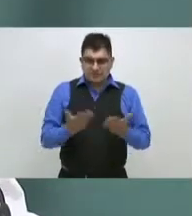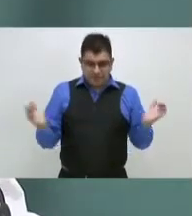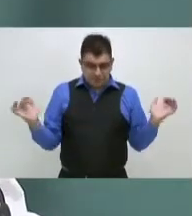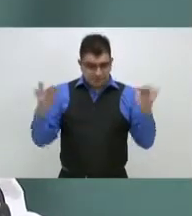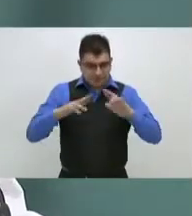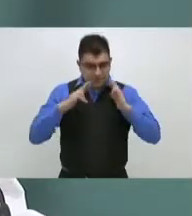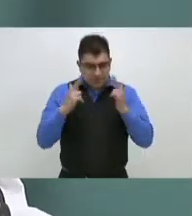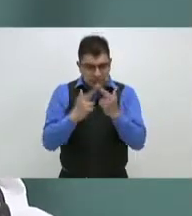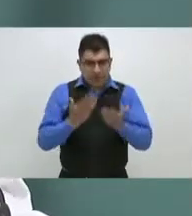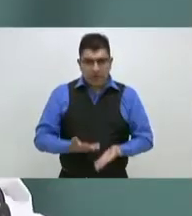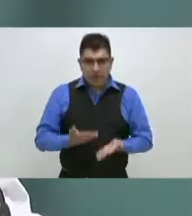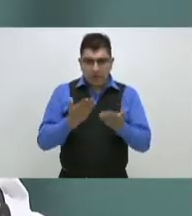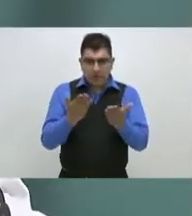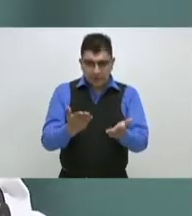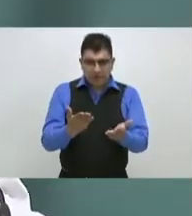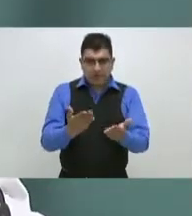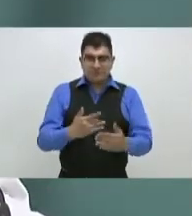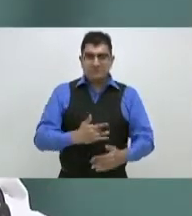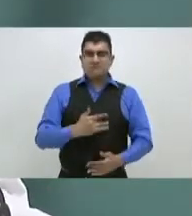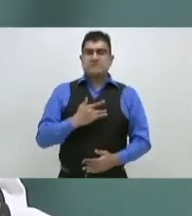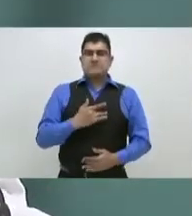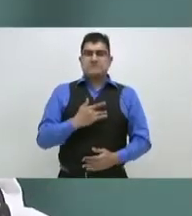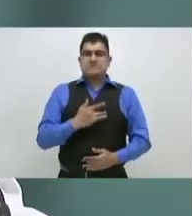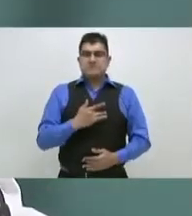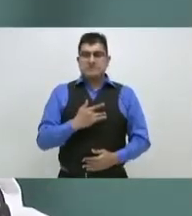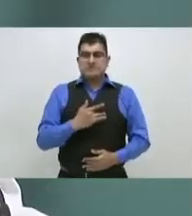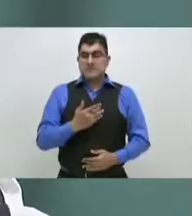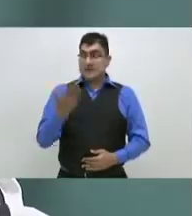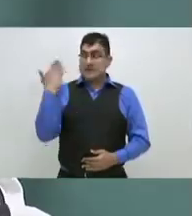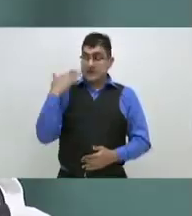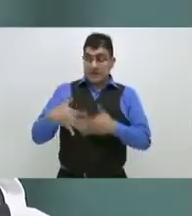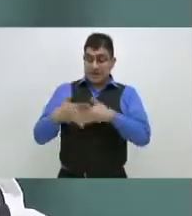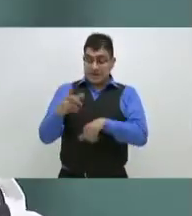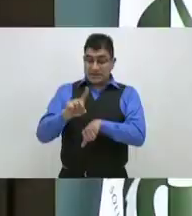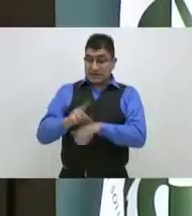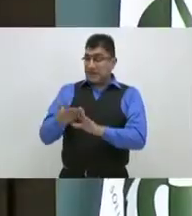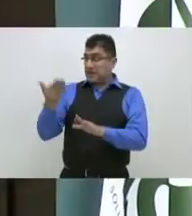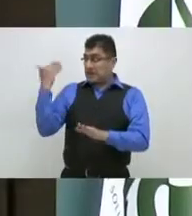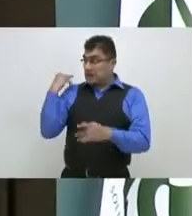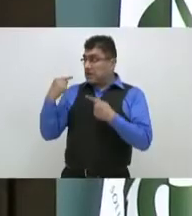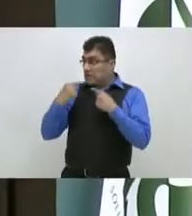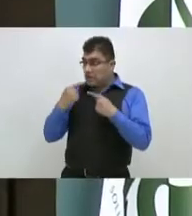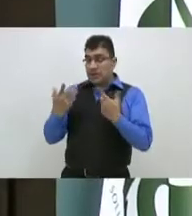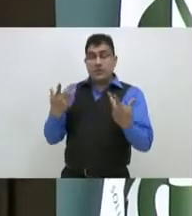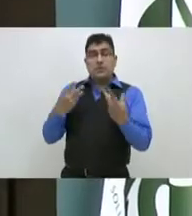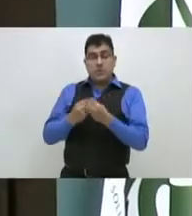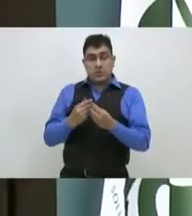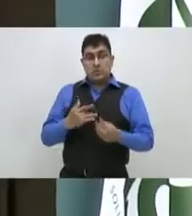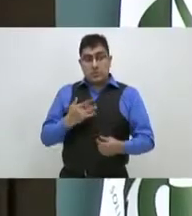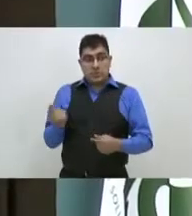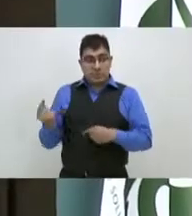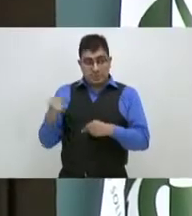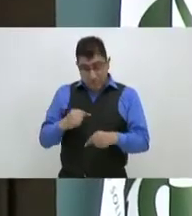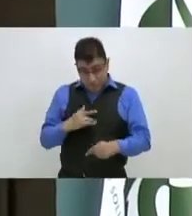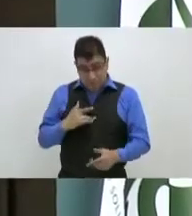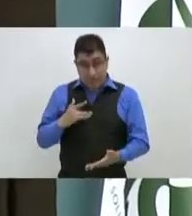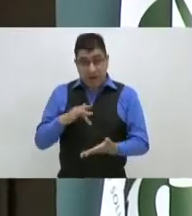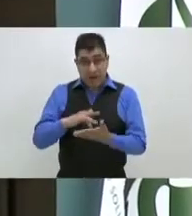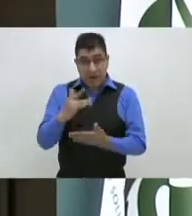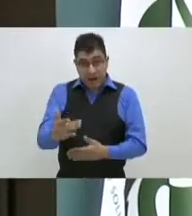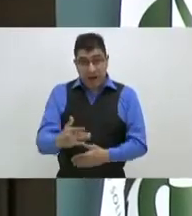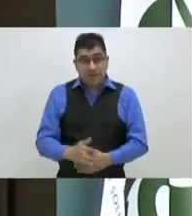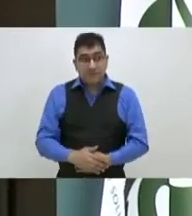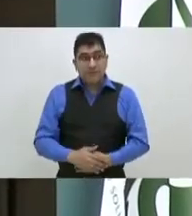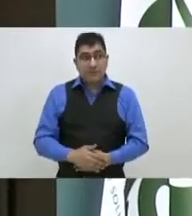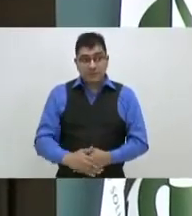inauguración, que como lo comentamos hace 15 días, sí iba a tener lugar hoy aquí en Acuña.